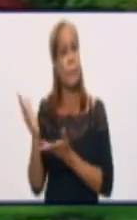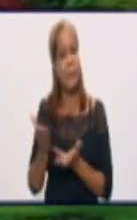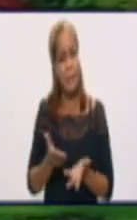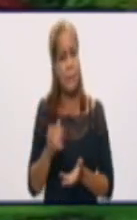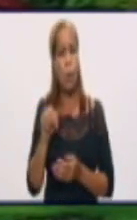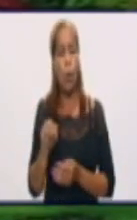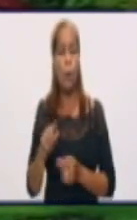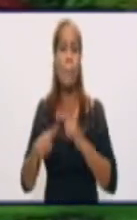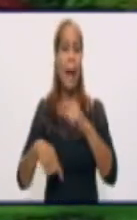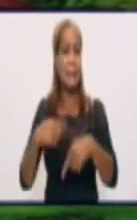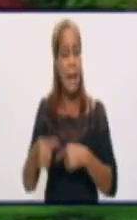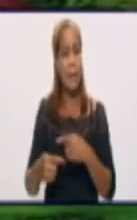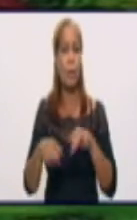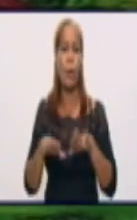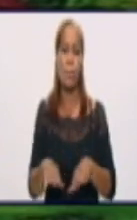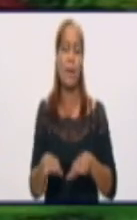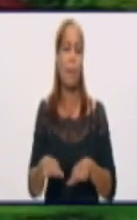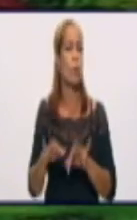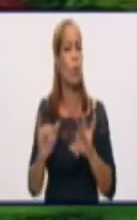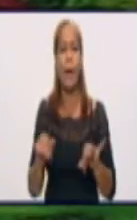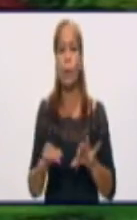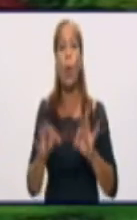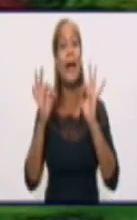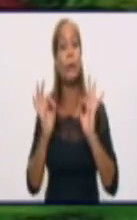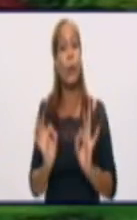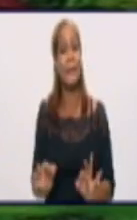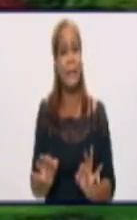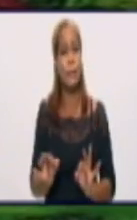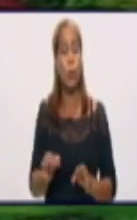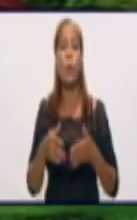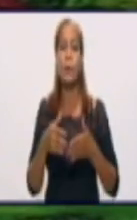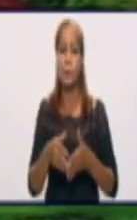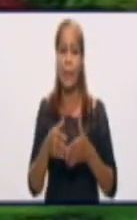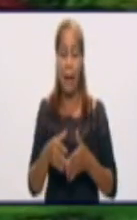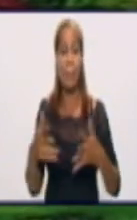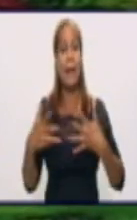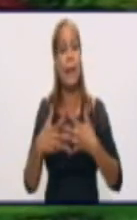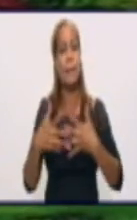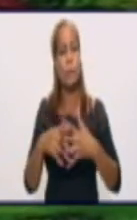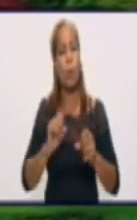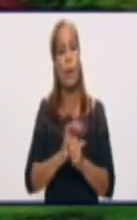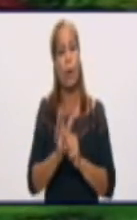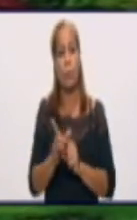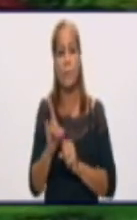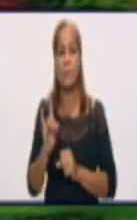mañana con la actualización de Granma en relación con la COVID-19.